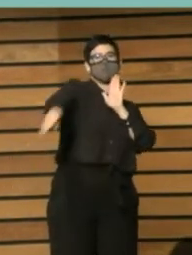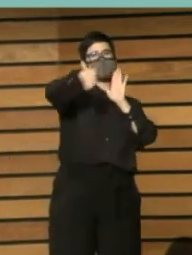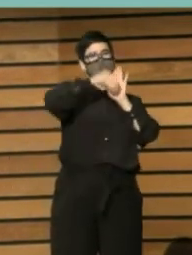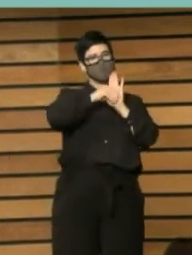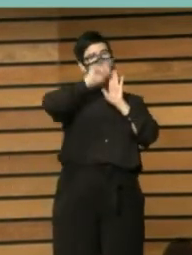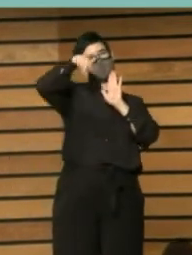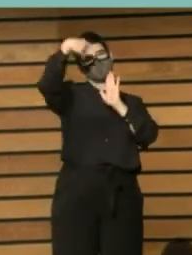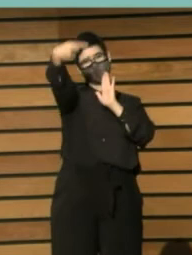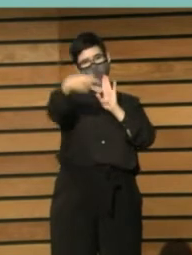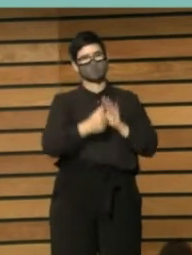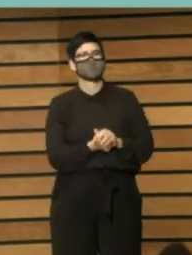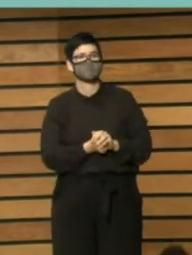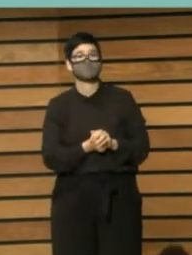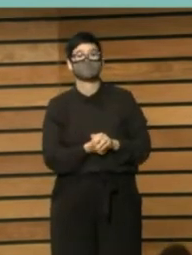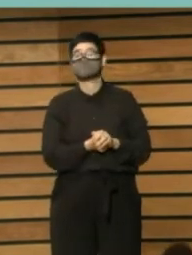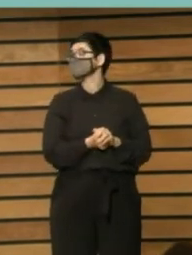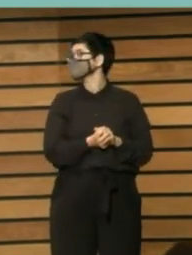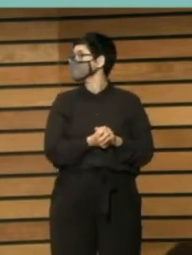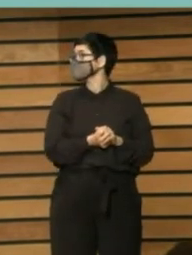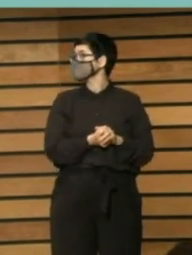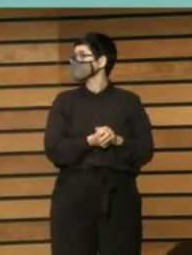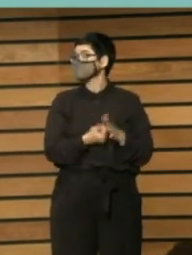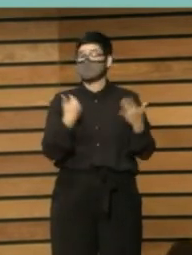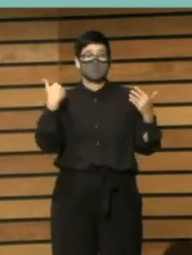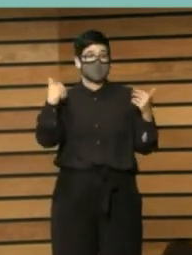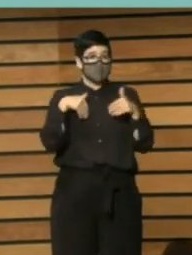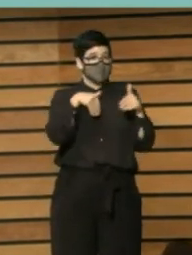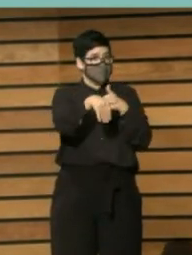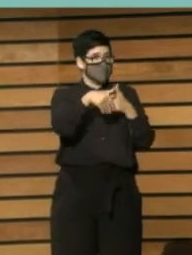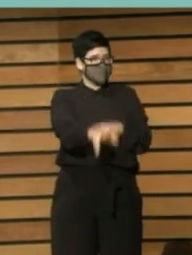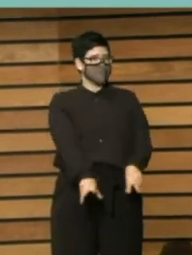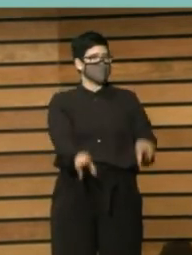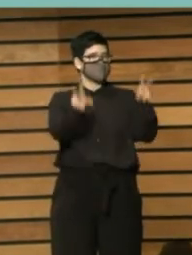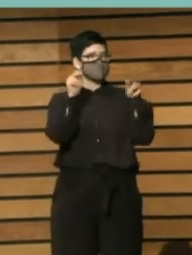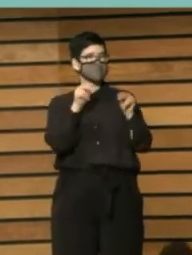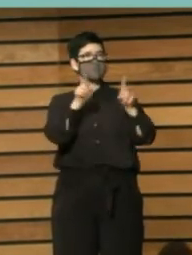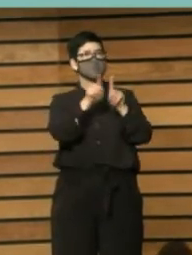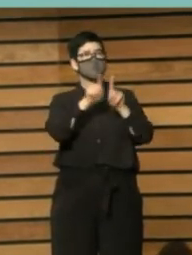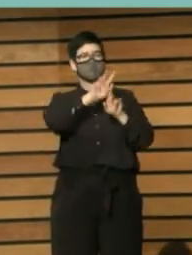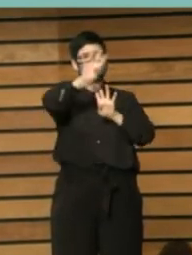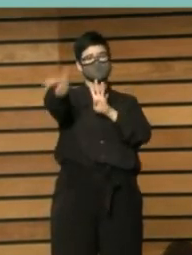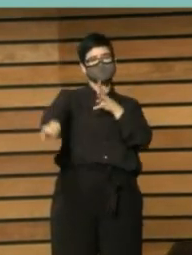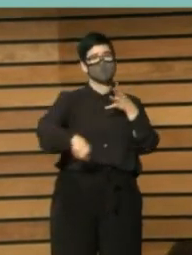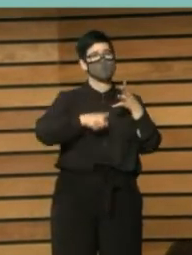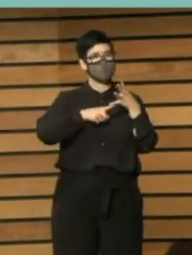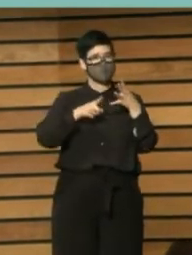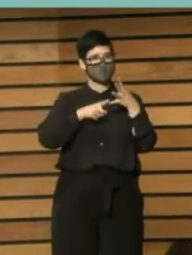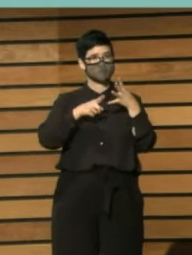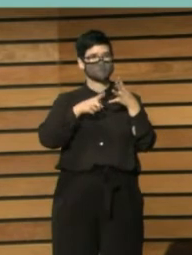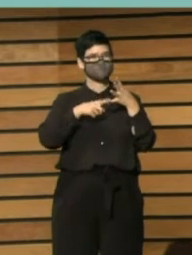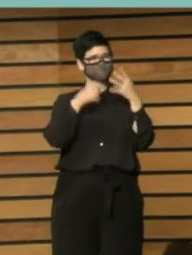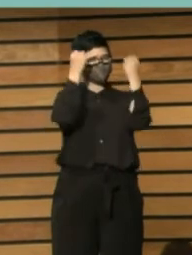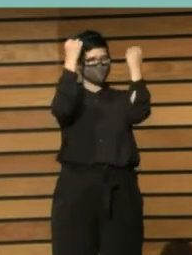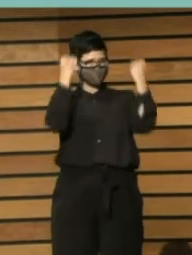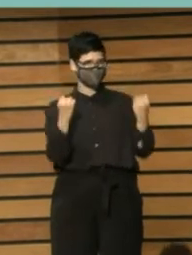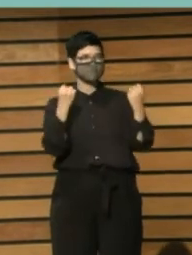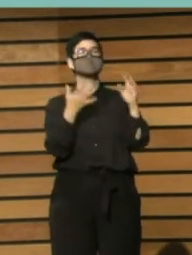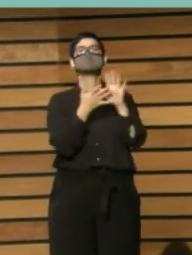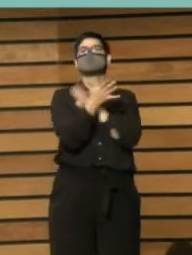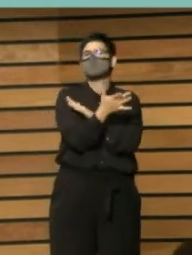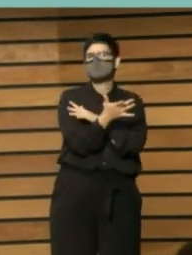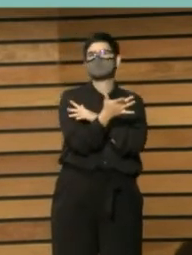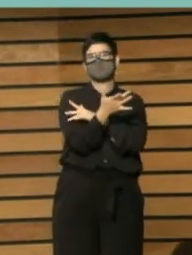Y para ir acabando, ese cuarto pilar nos quiere decir que debemos orientar